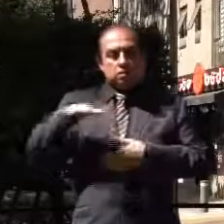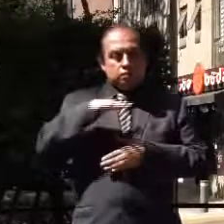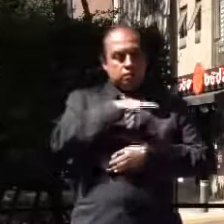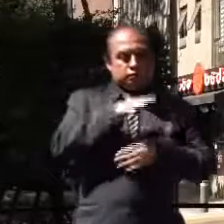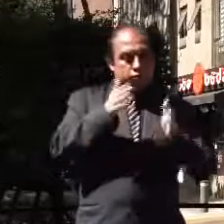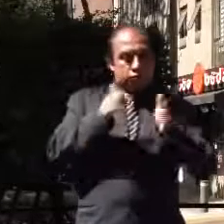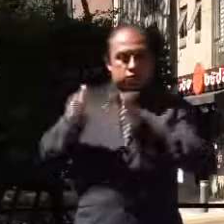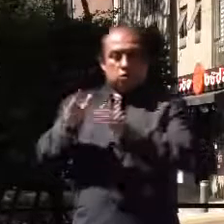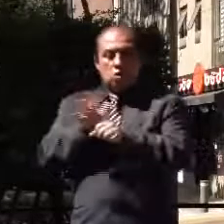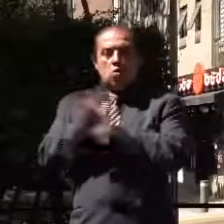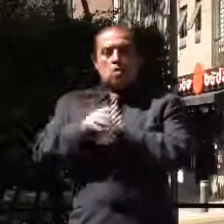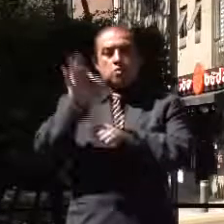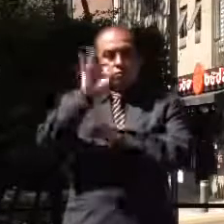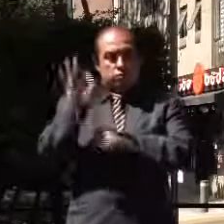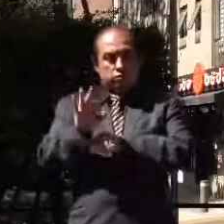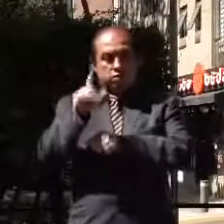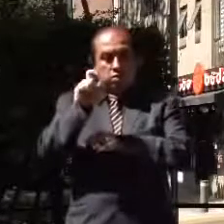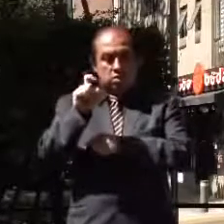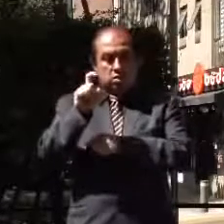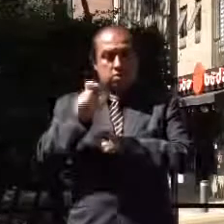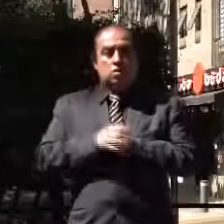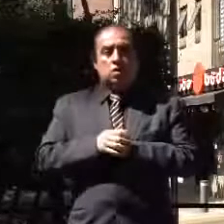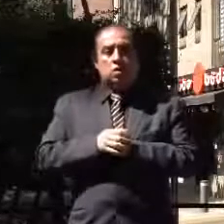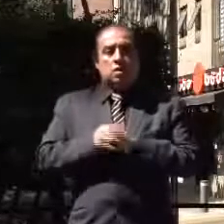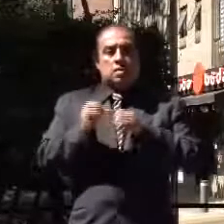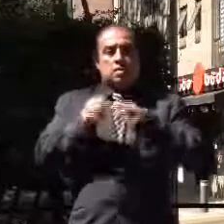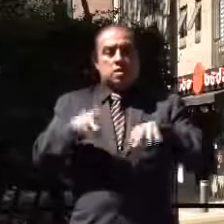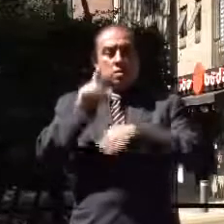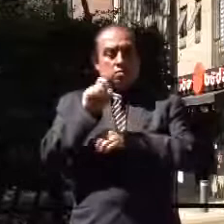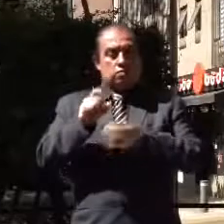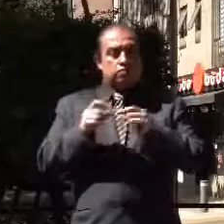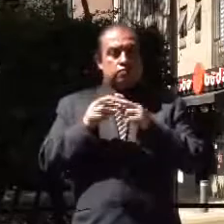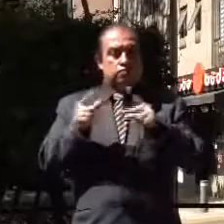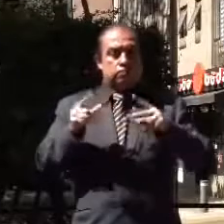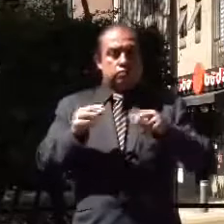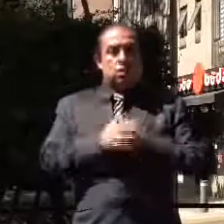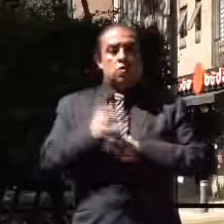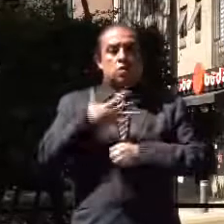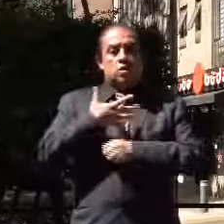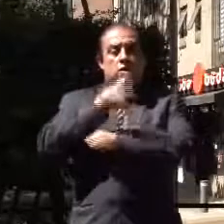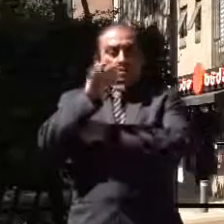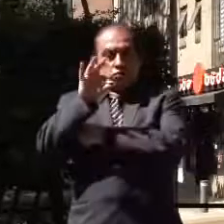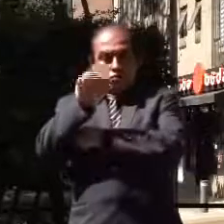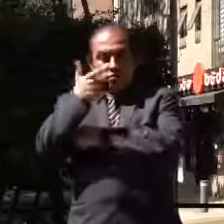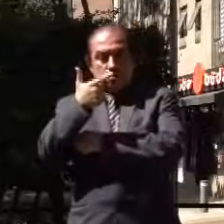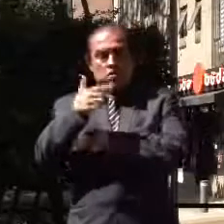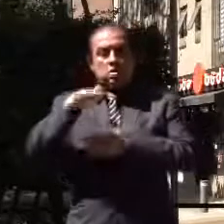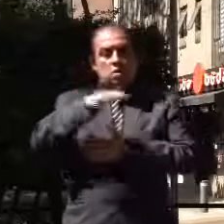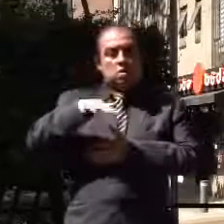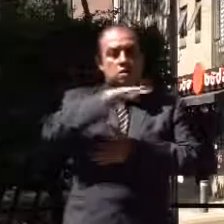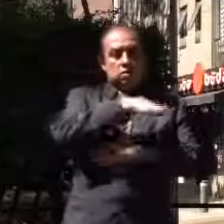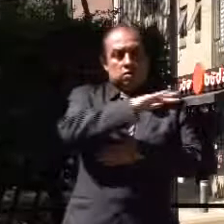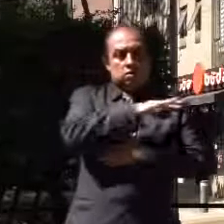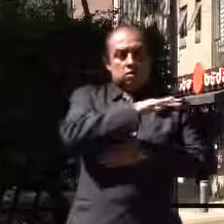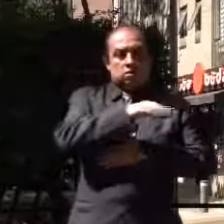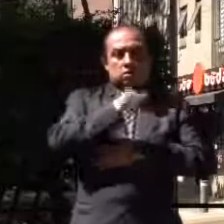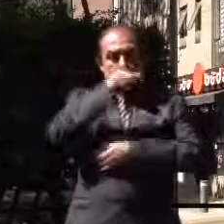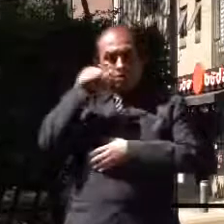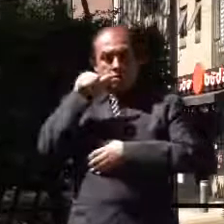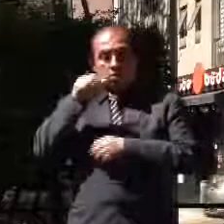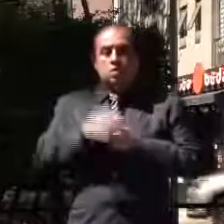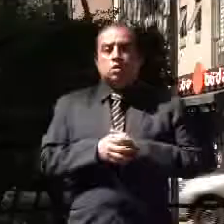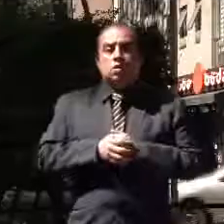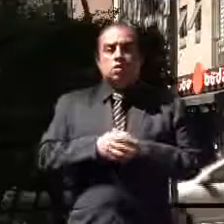porcentaje de agua que se perdía en fugas? Y ya cuando estén los 47 sectores en la Benito Juárez, ¿cuál va a ser, estiman ese